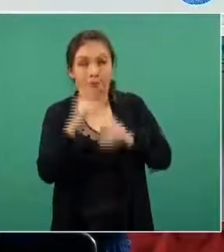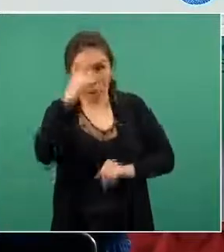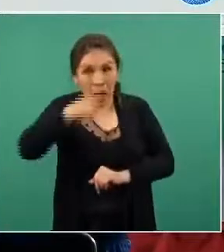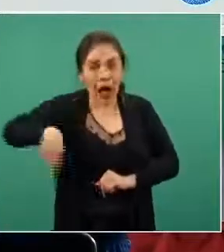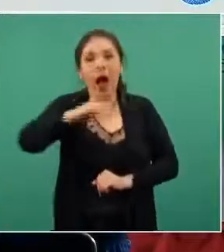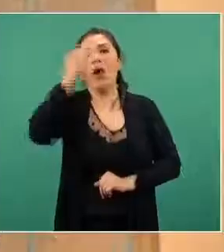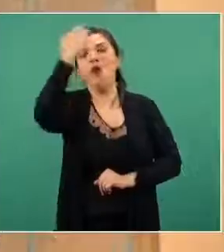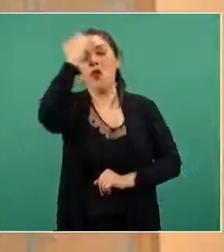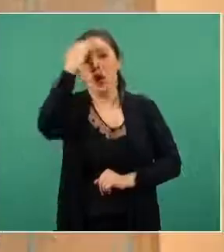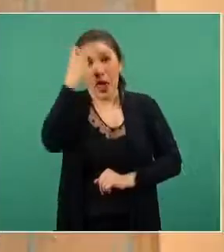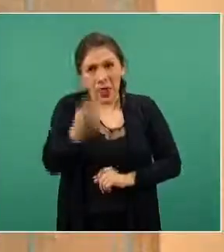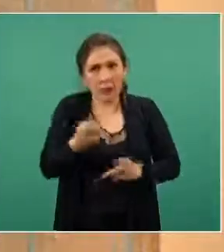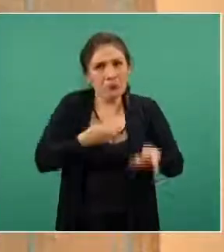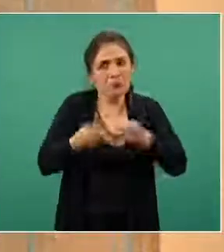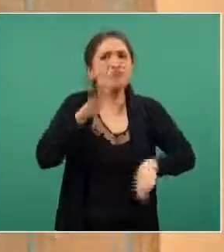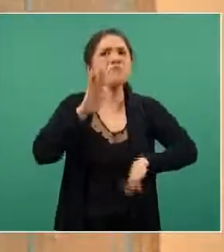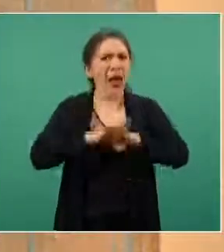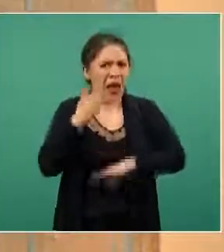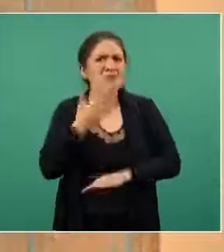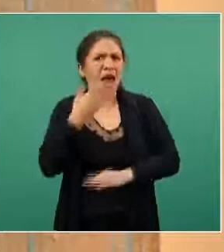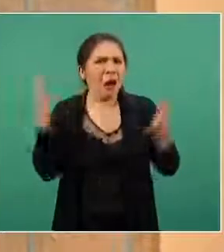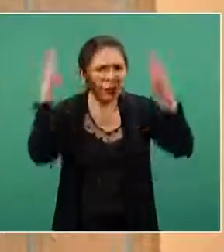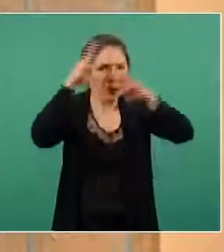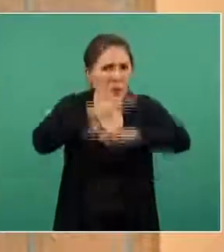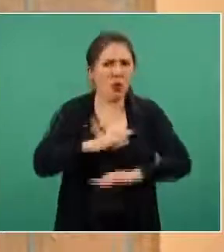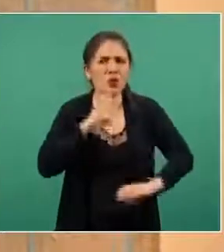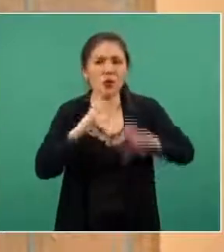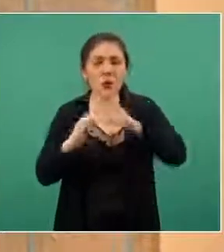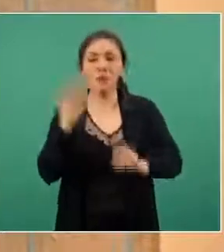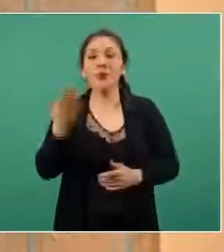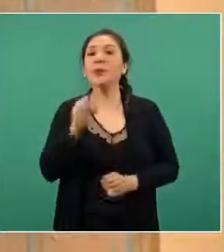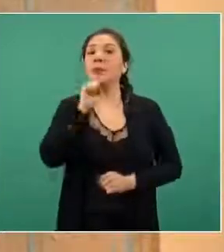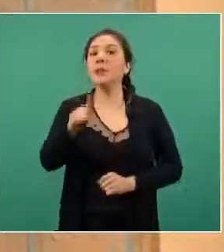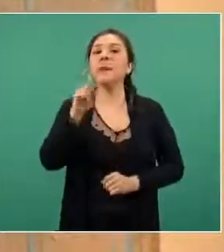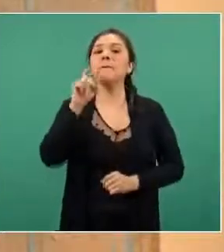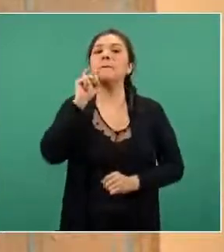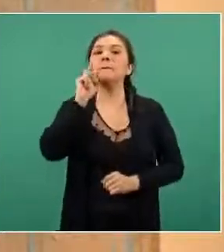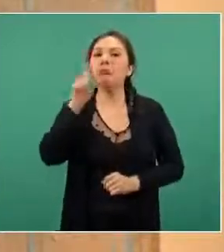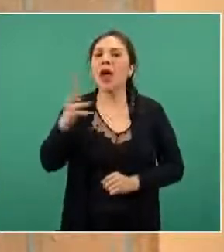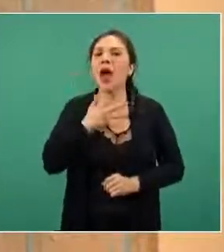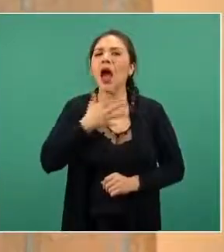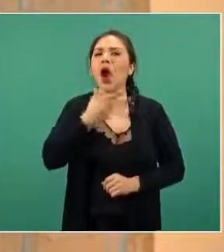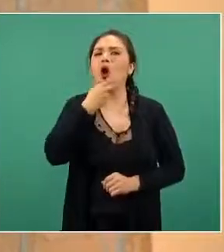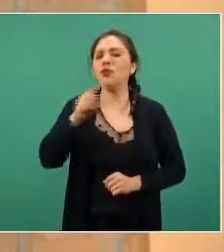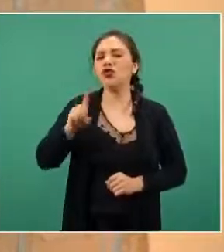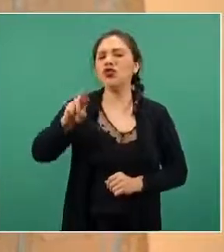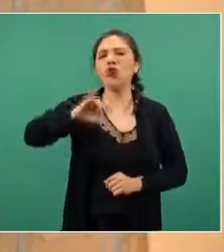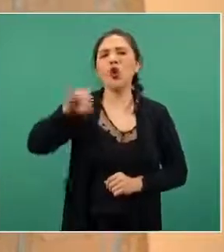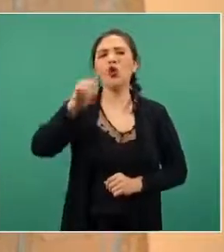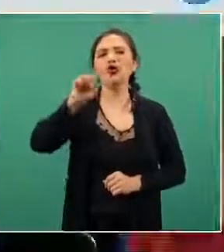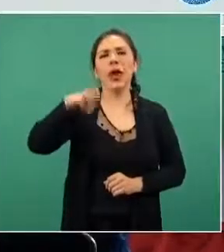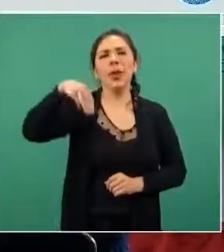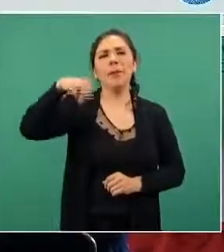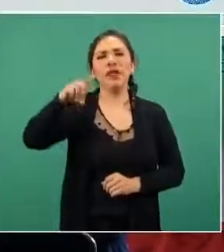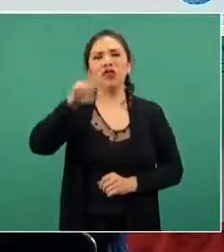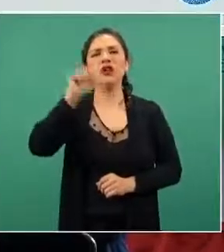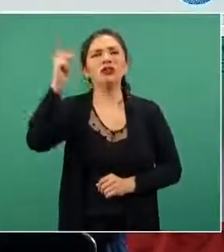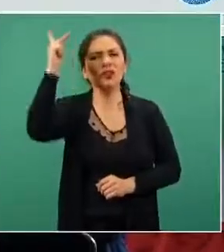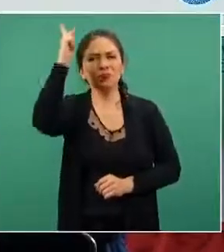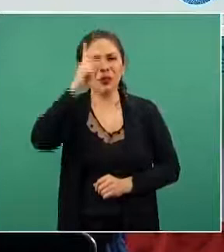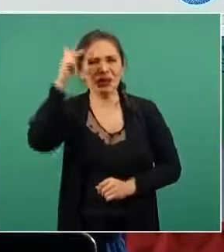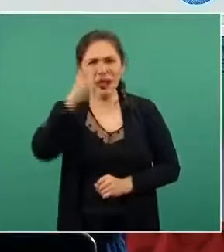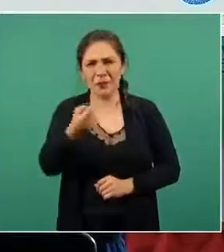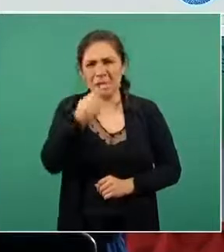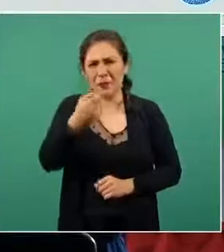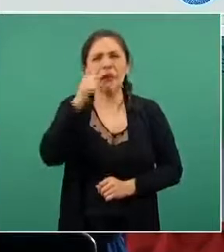es una mecánica muy dinámica. También tenemos aquí a la mitad al doctor José Mendoza, que es nuestro psiquiatra. Todos los jueves, de hecho,